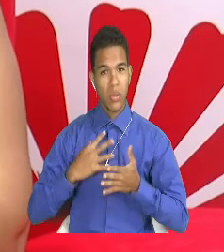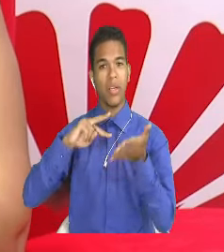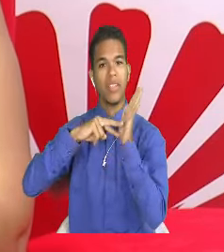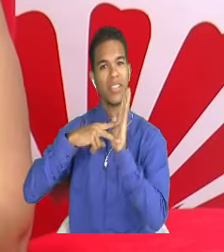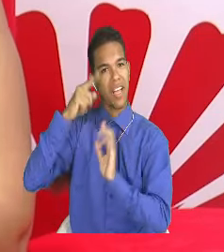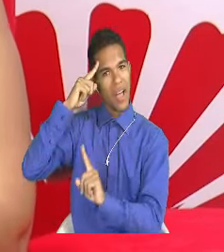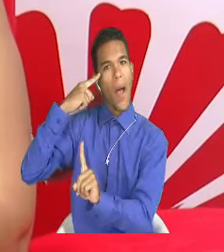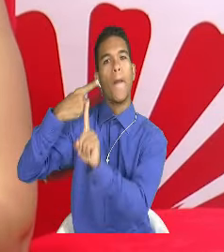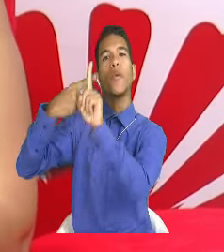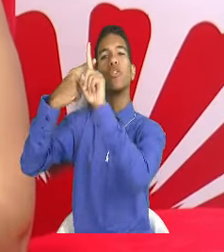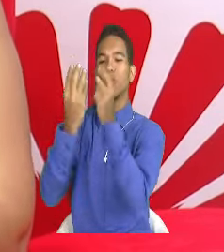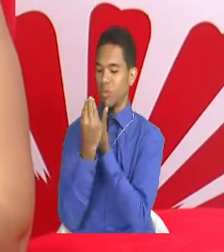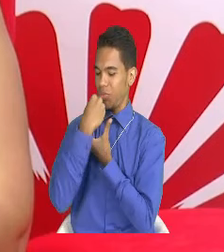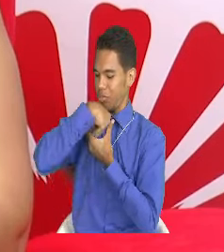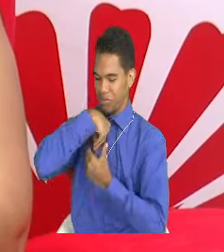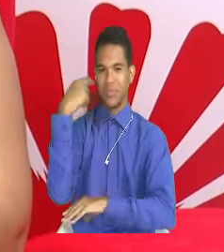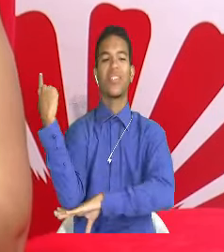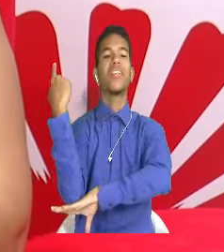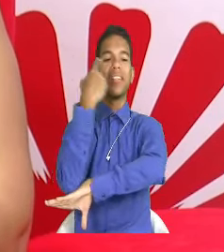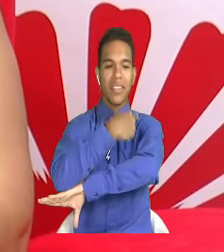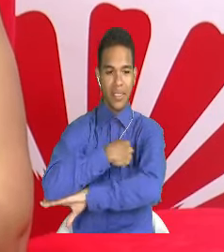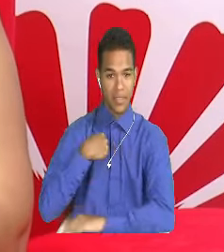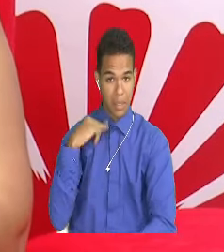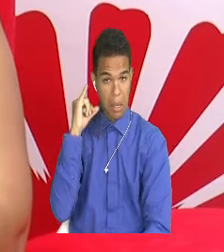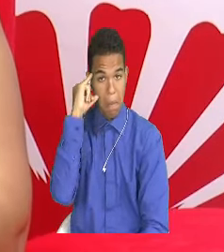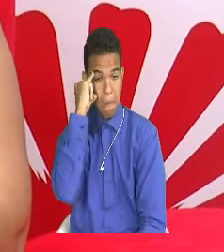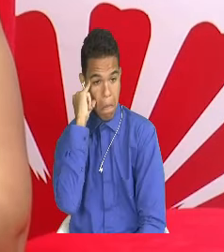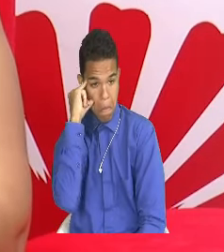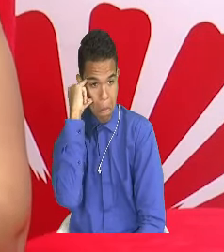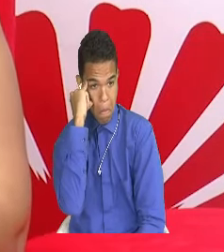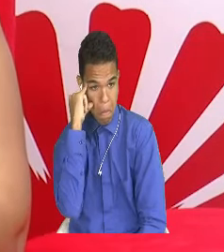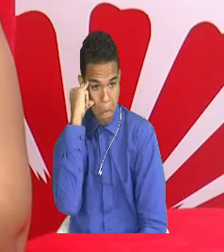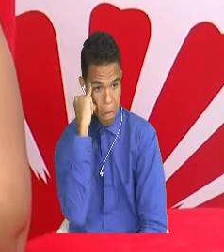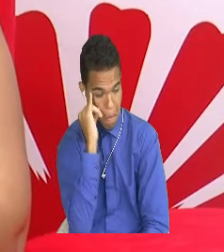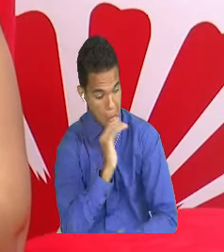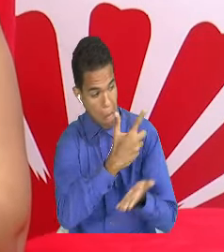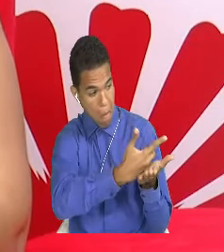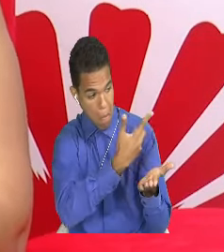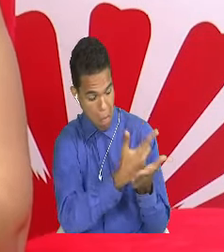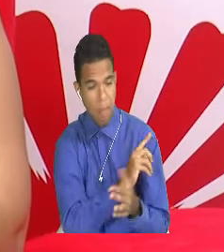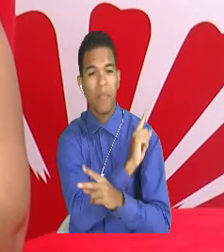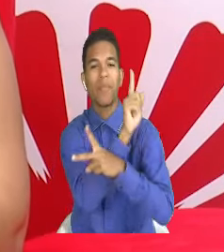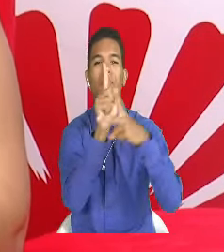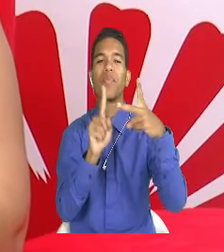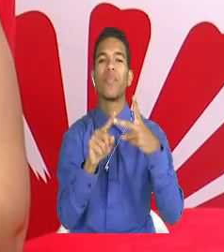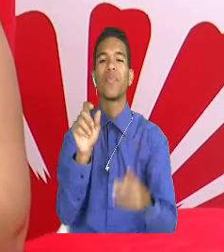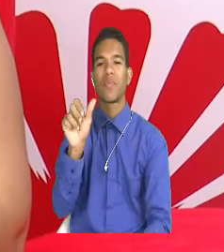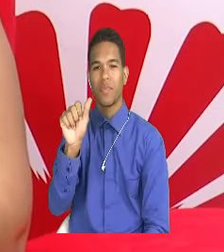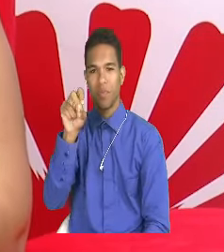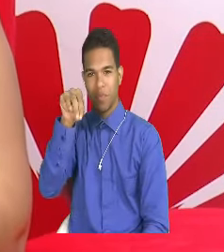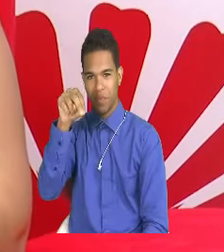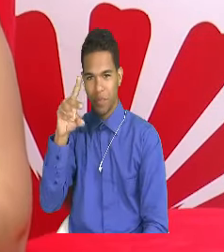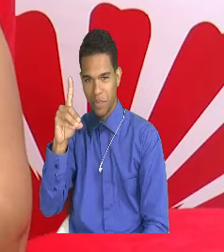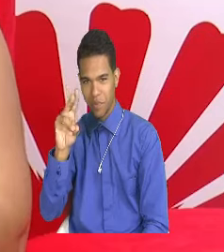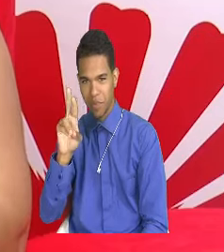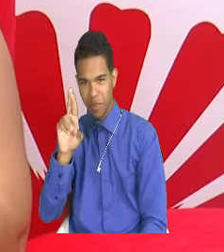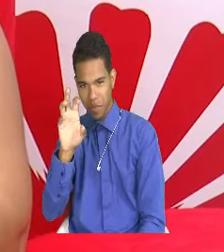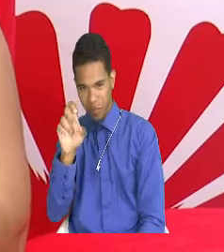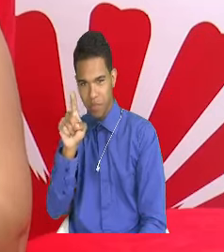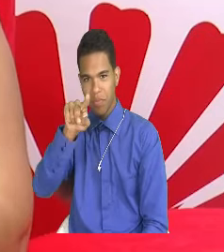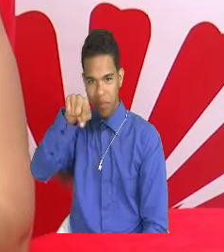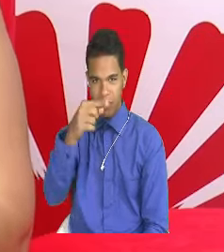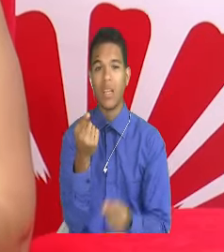nuestra psicóloga. También tenemos una preguntita para Andrés Urán. Él está desde Zona Training, donde nos va a contar si la